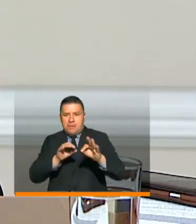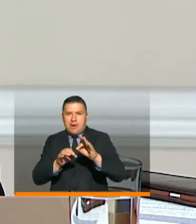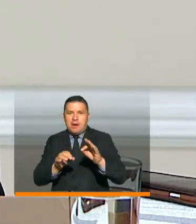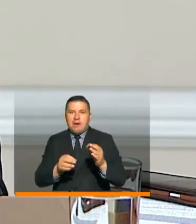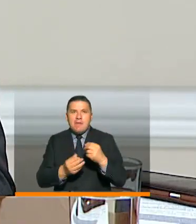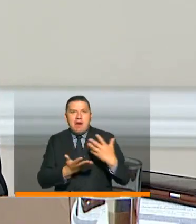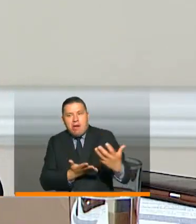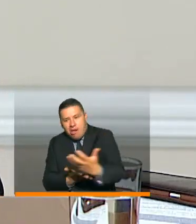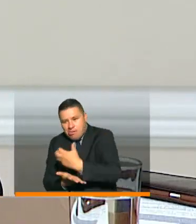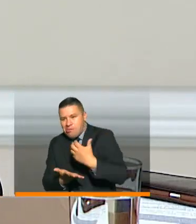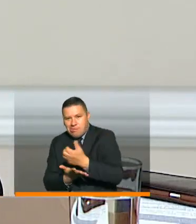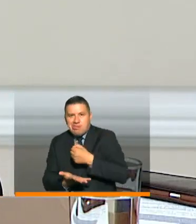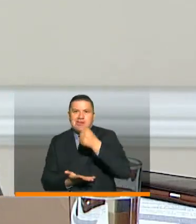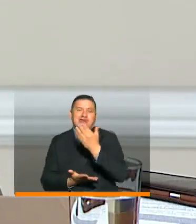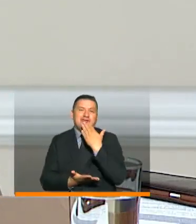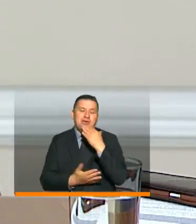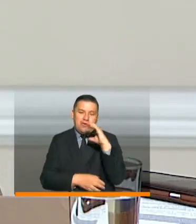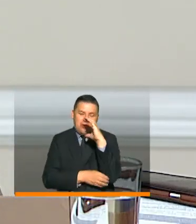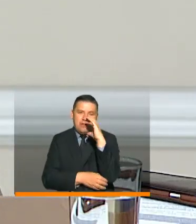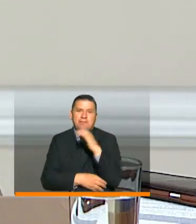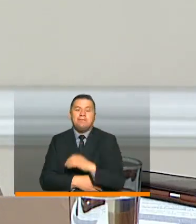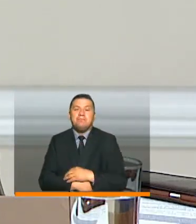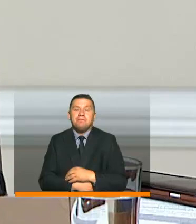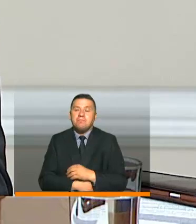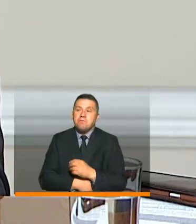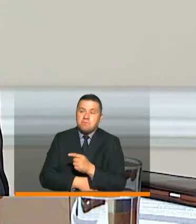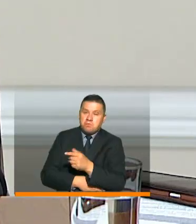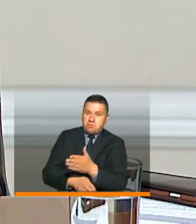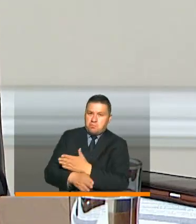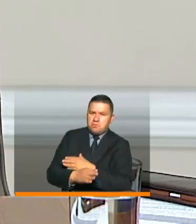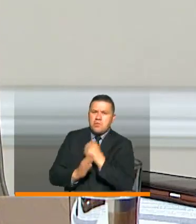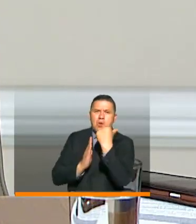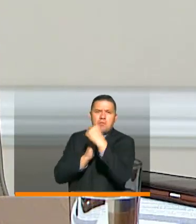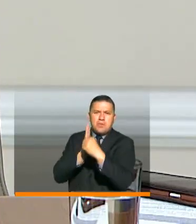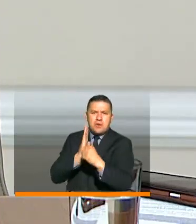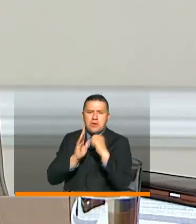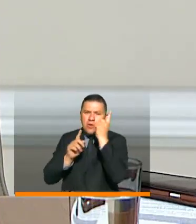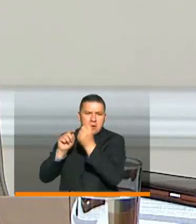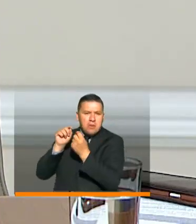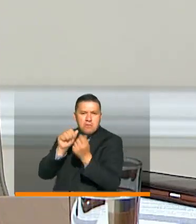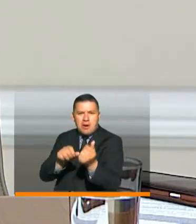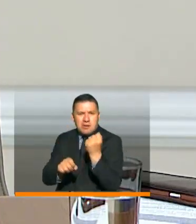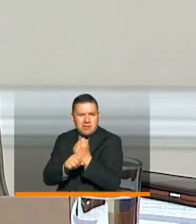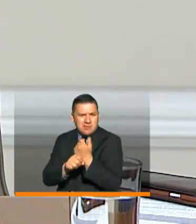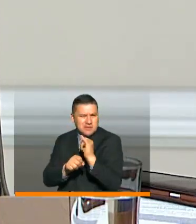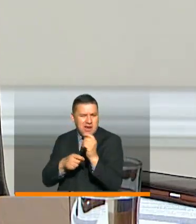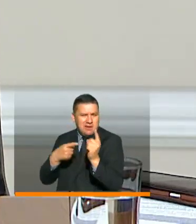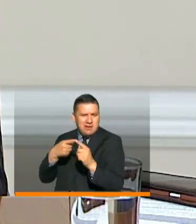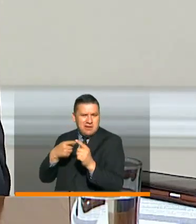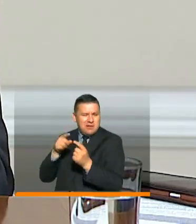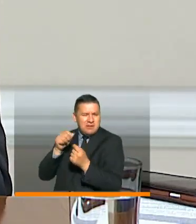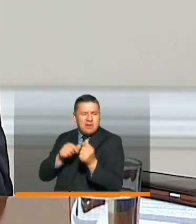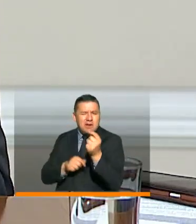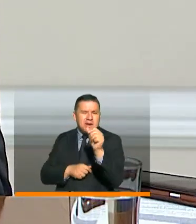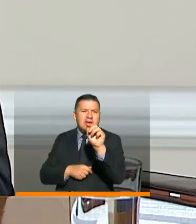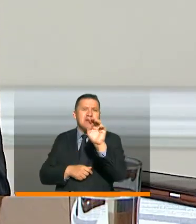más ingresos para los colombianos. Prueba de lo anterior han sido programas como el subsidio a la nómina, en donde hemos llegado